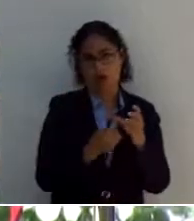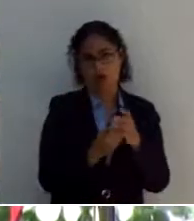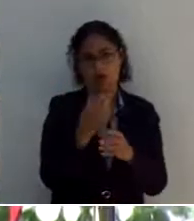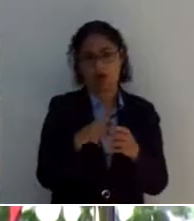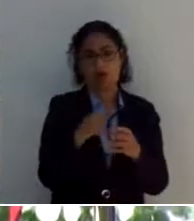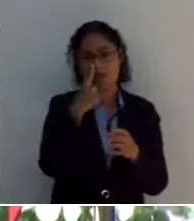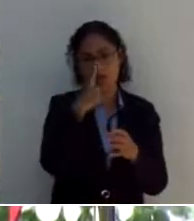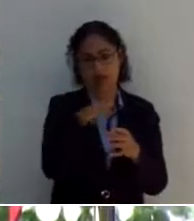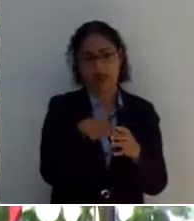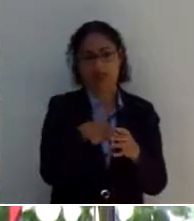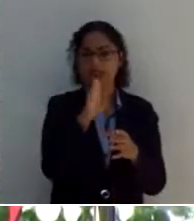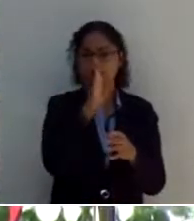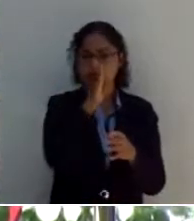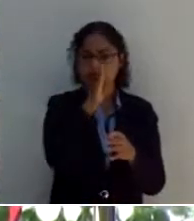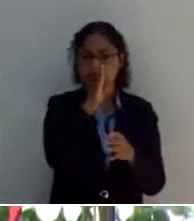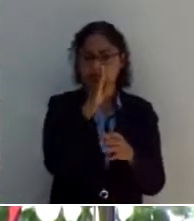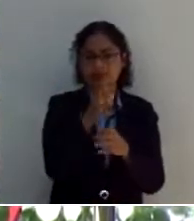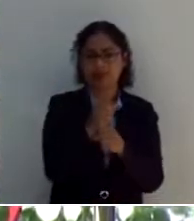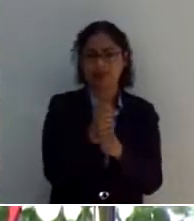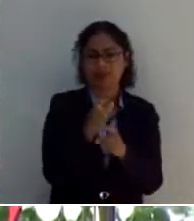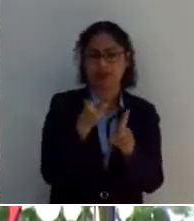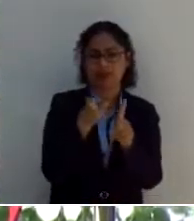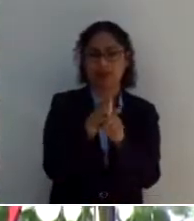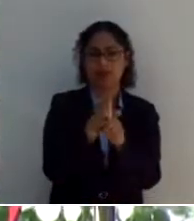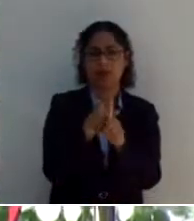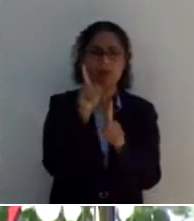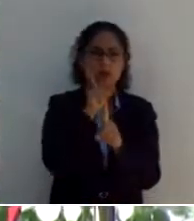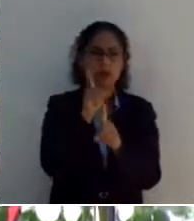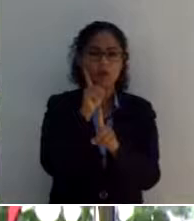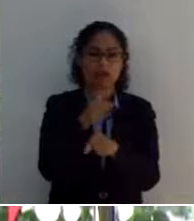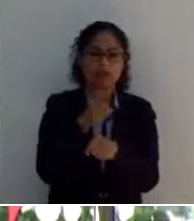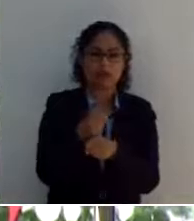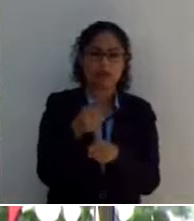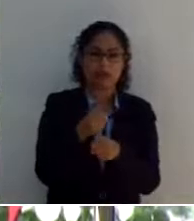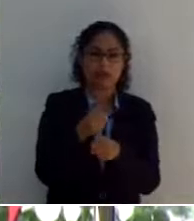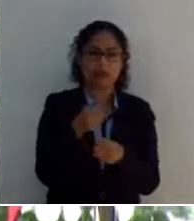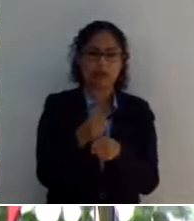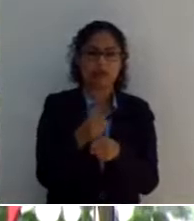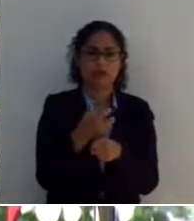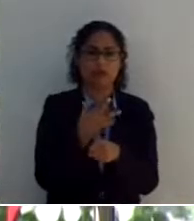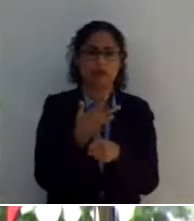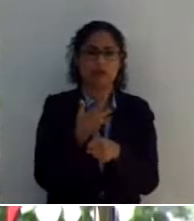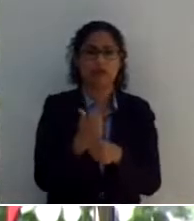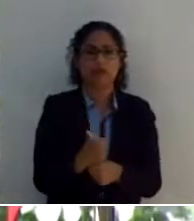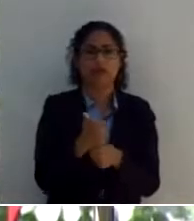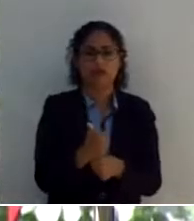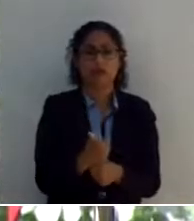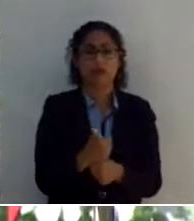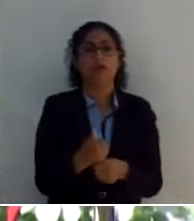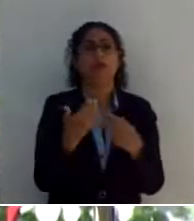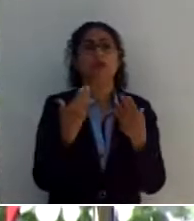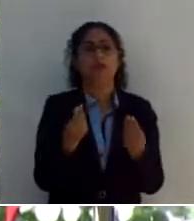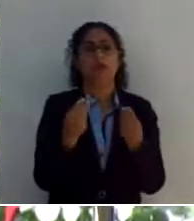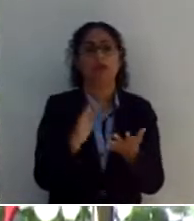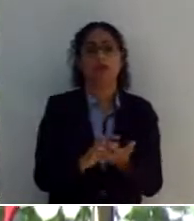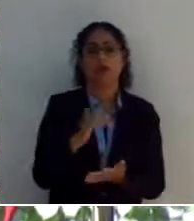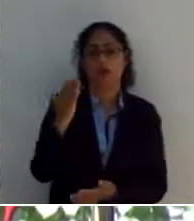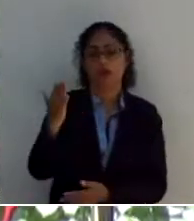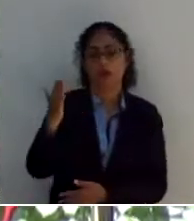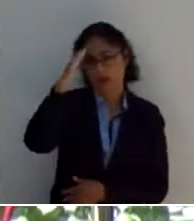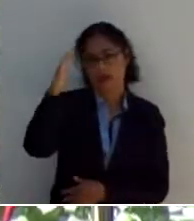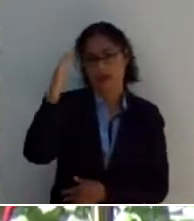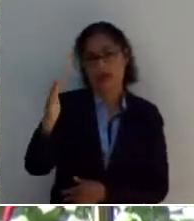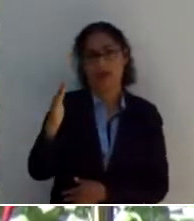las mujeres víctimas de la violencia intrafamiliar. Enhorabuena, gracias jefe,